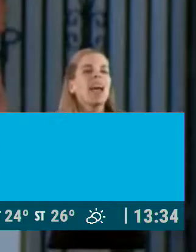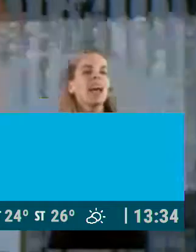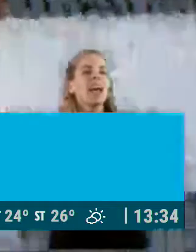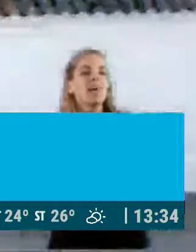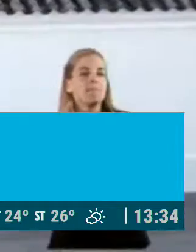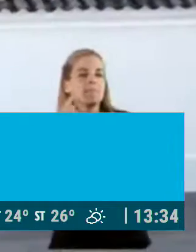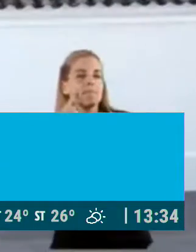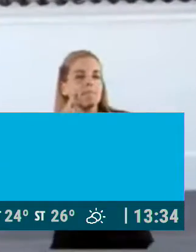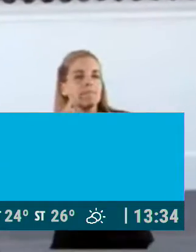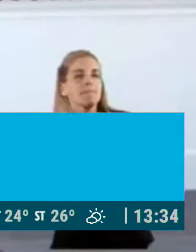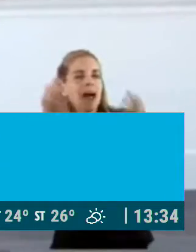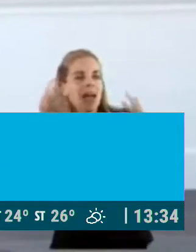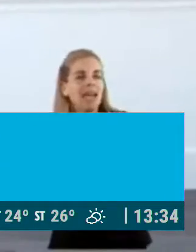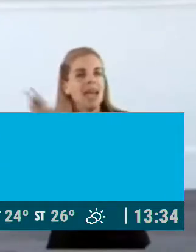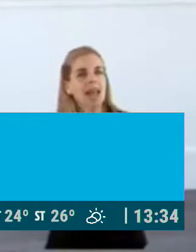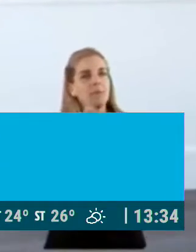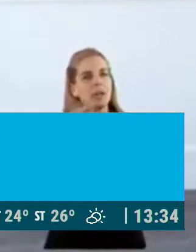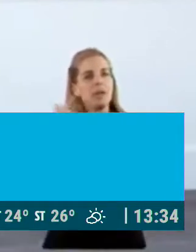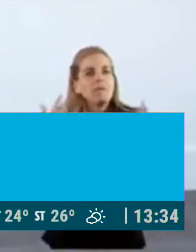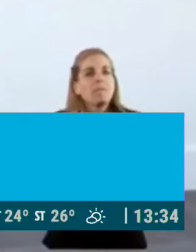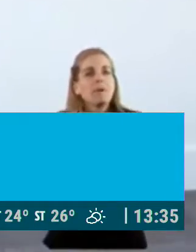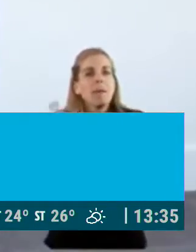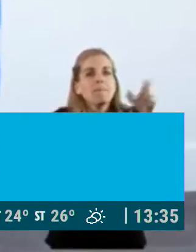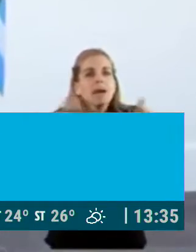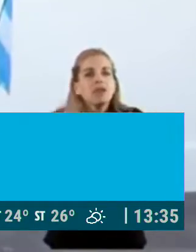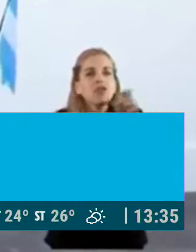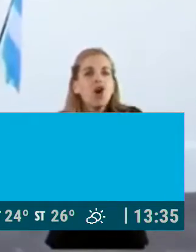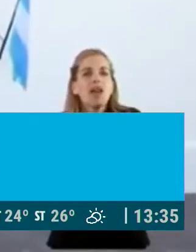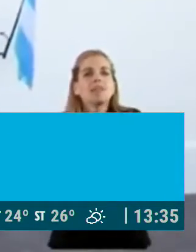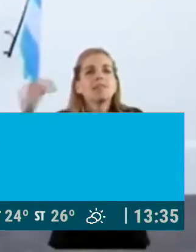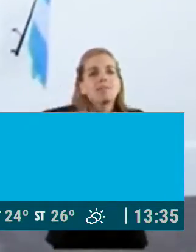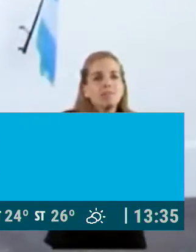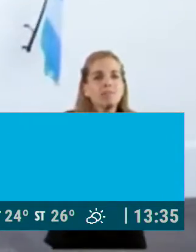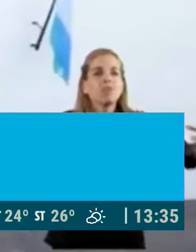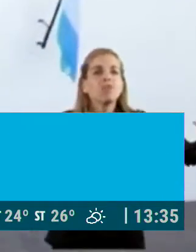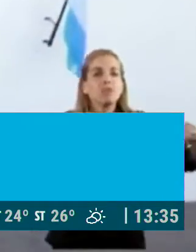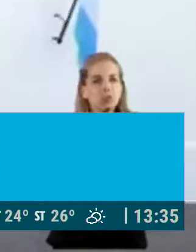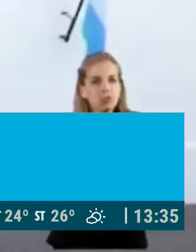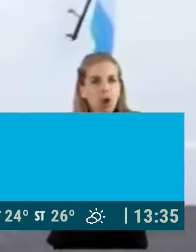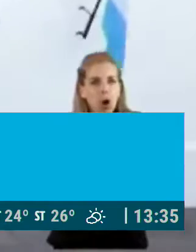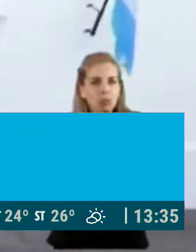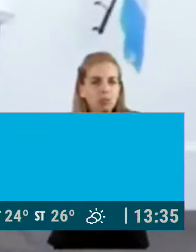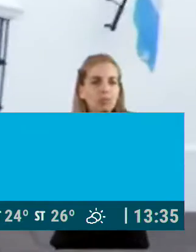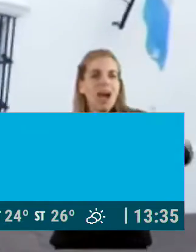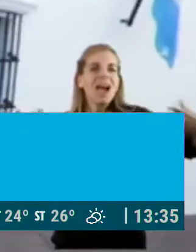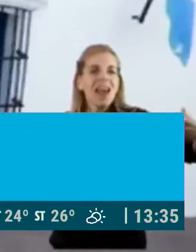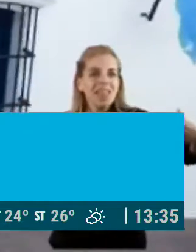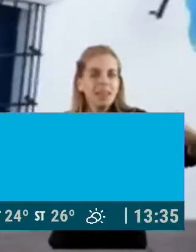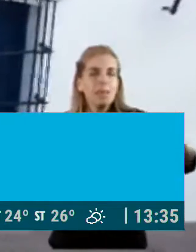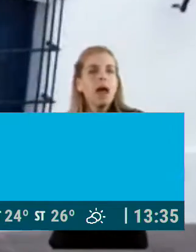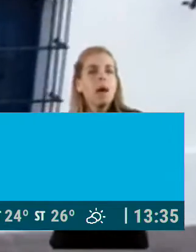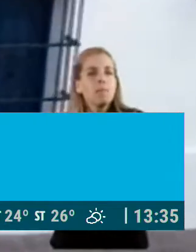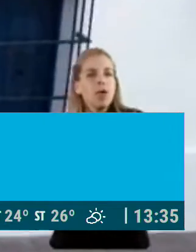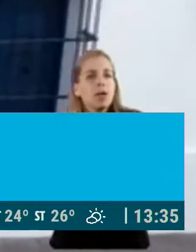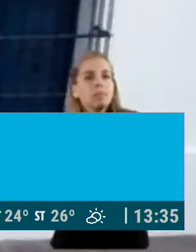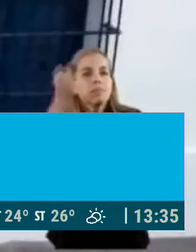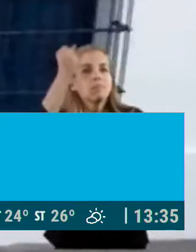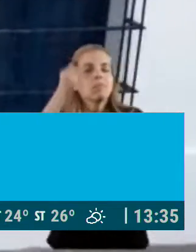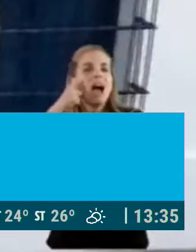podamos entrar todos y todas, para construir un país juntos y juntas, y para llegar a acuerdos que nos